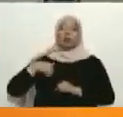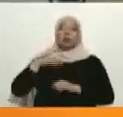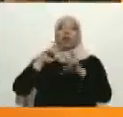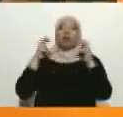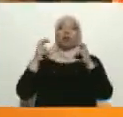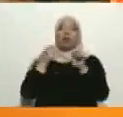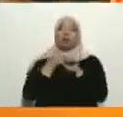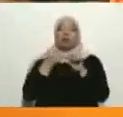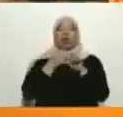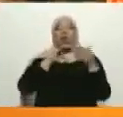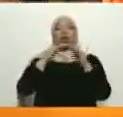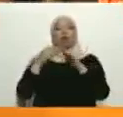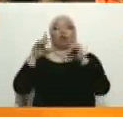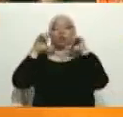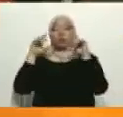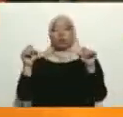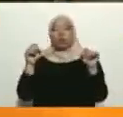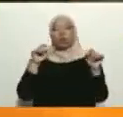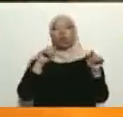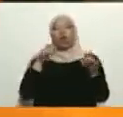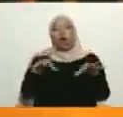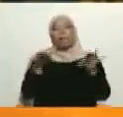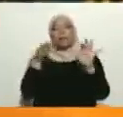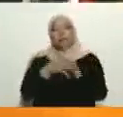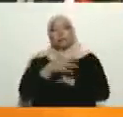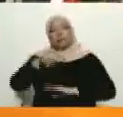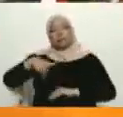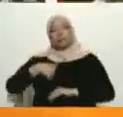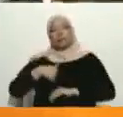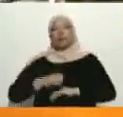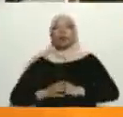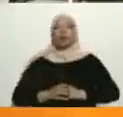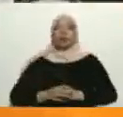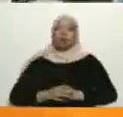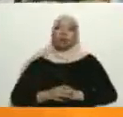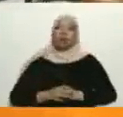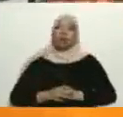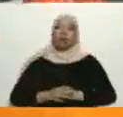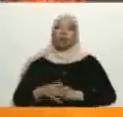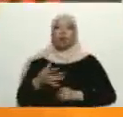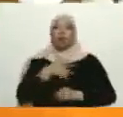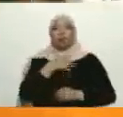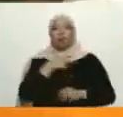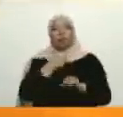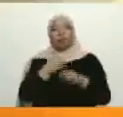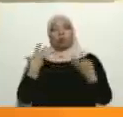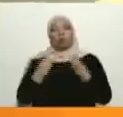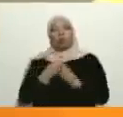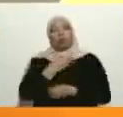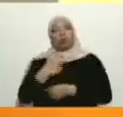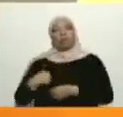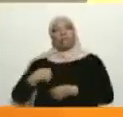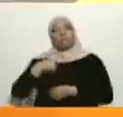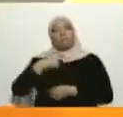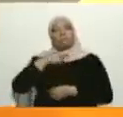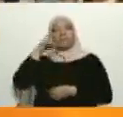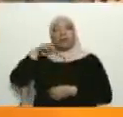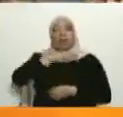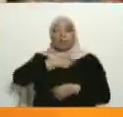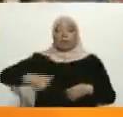de las condiciones puede bloqueo y sanciones que se han dado y como nuestro pueblo que es super bigote no acompañado de nuestro presidente ha venido